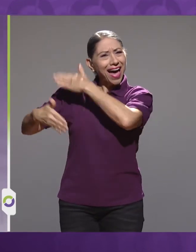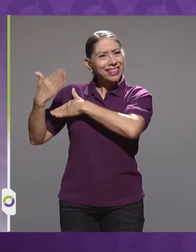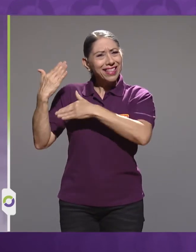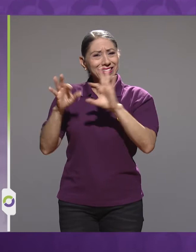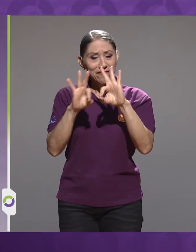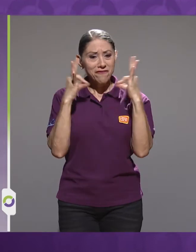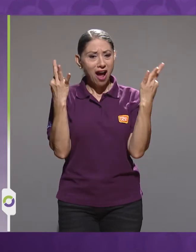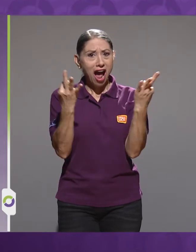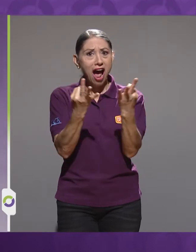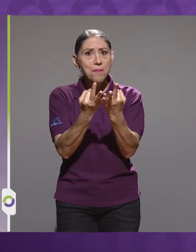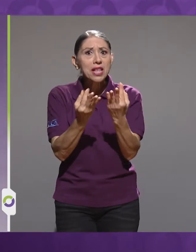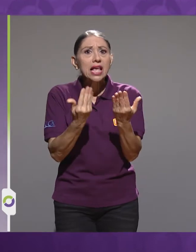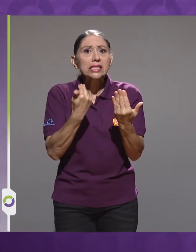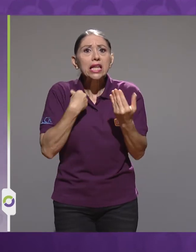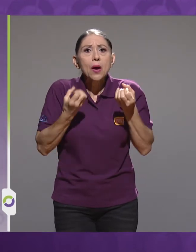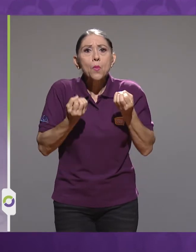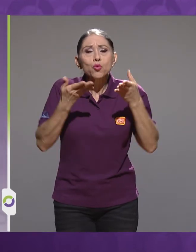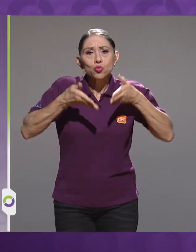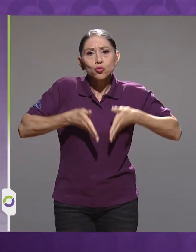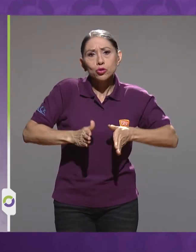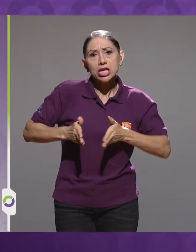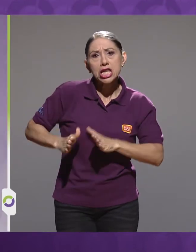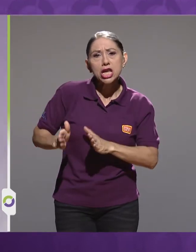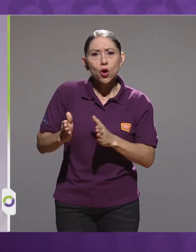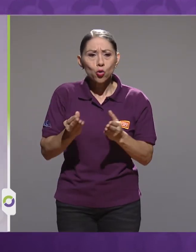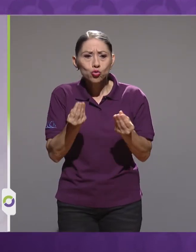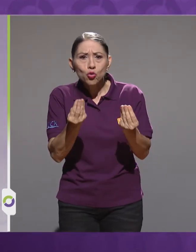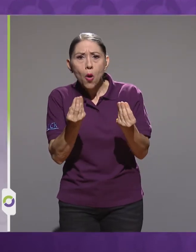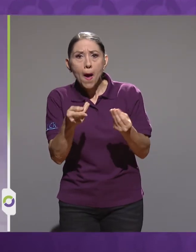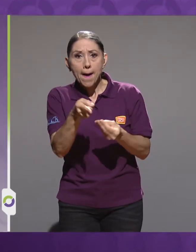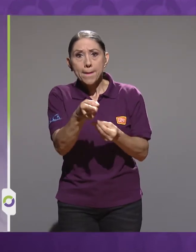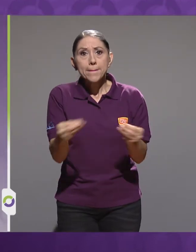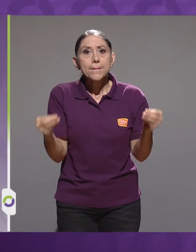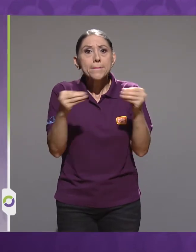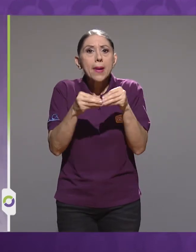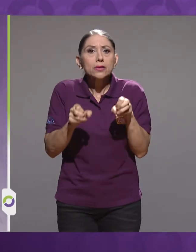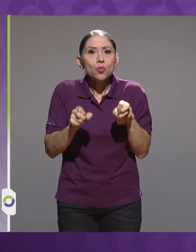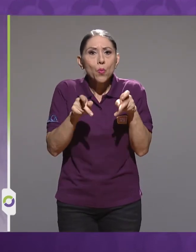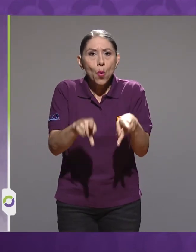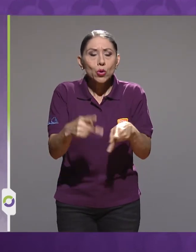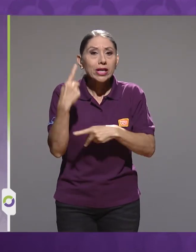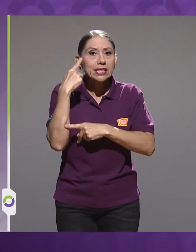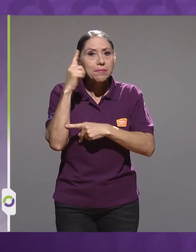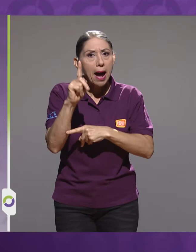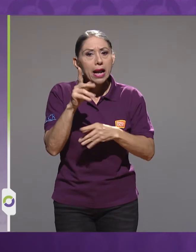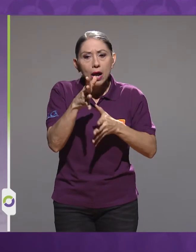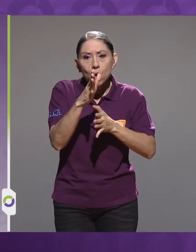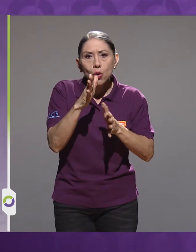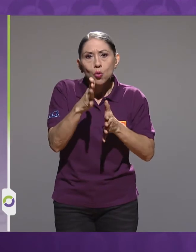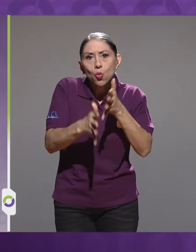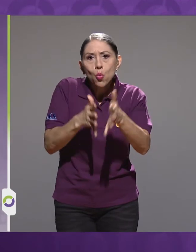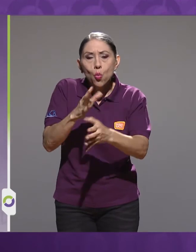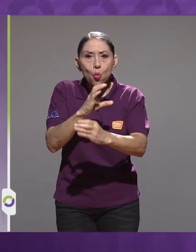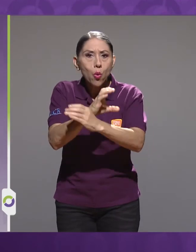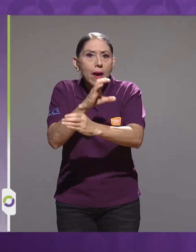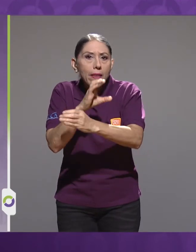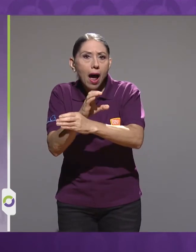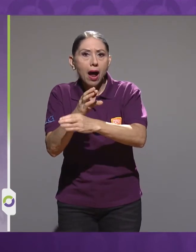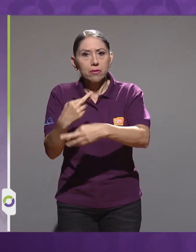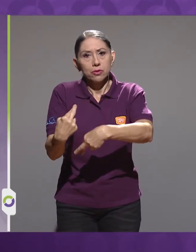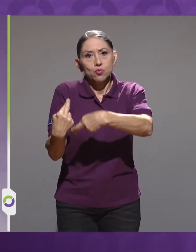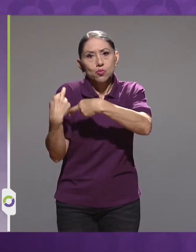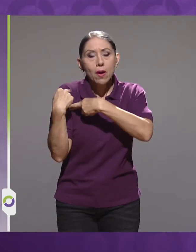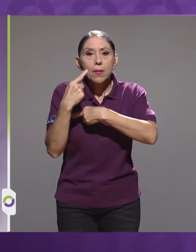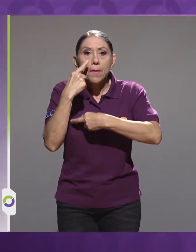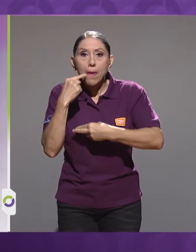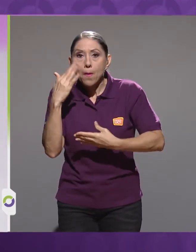familias eran muchísimos hijos o hijas que podían o que tenían más oportunidades entonces de hacerse